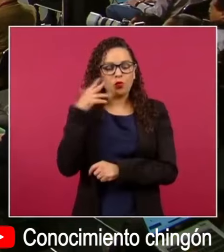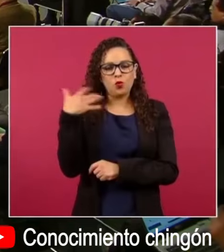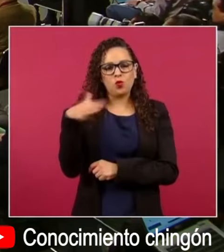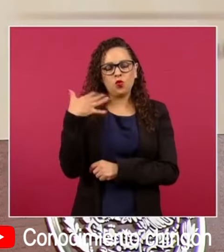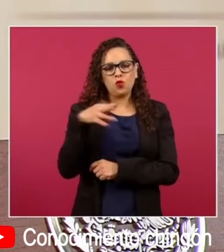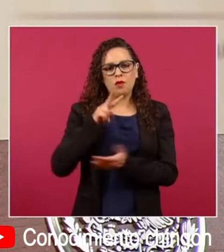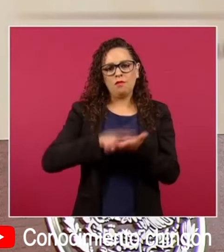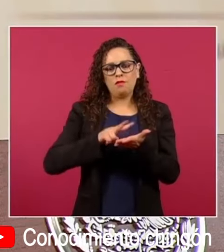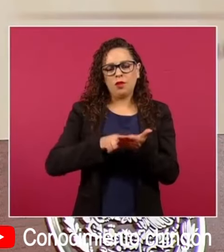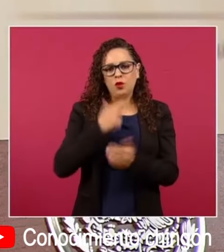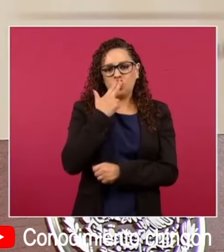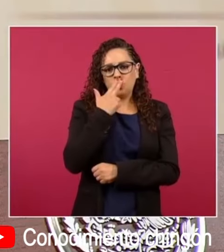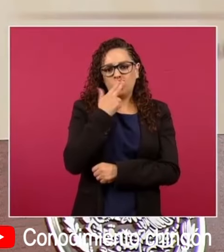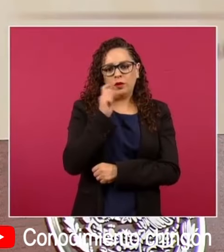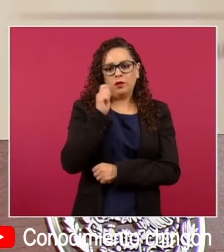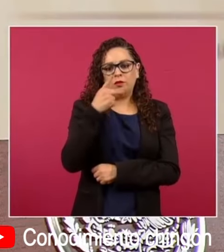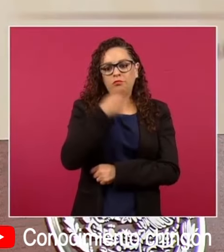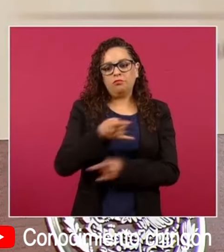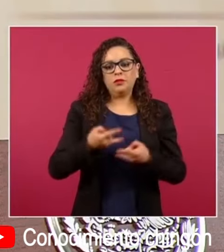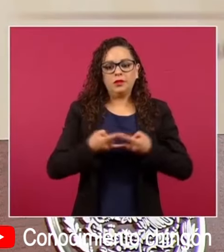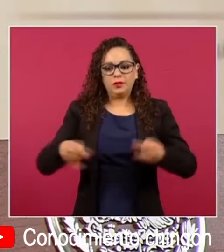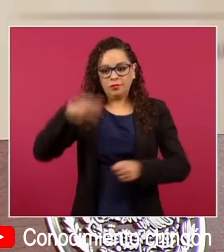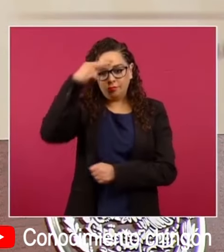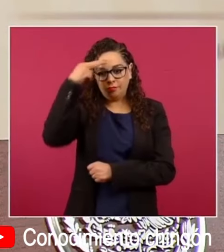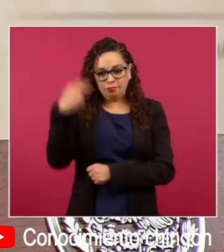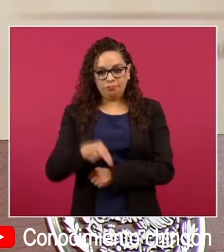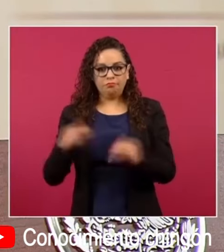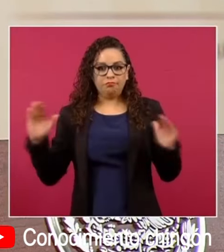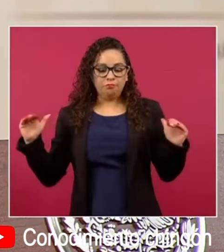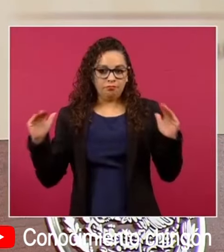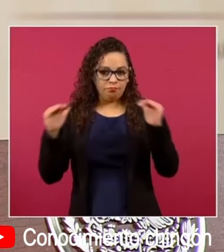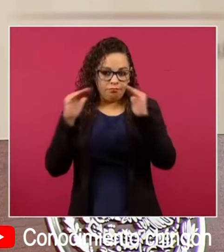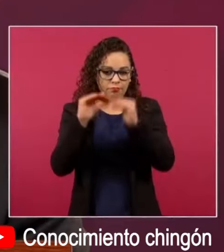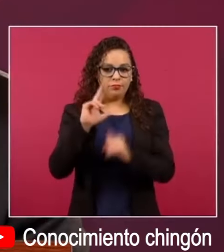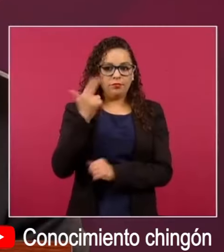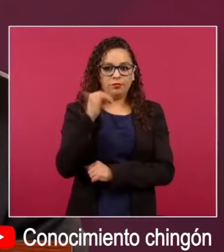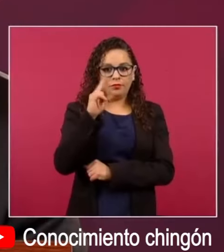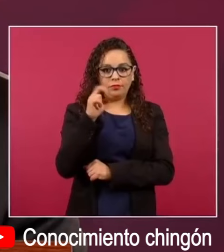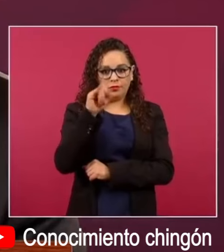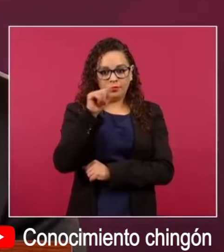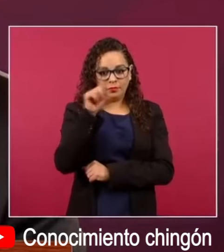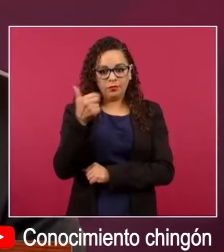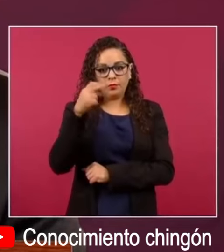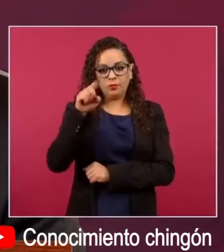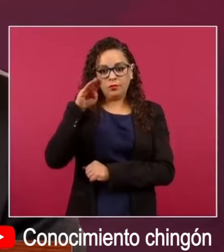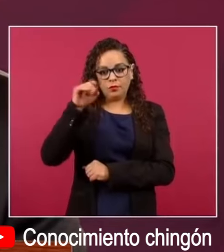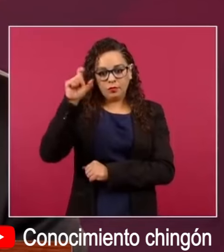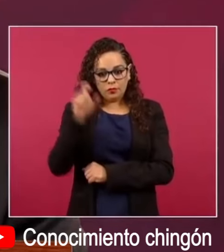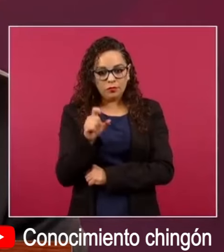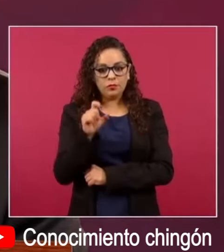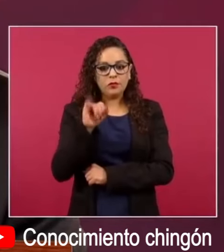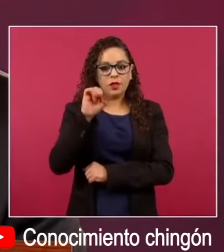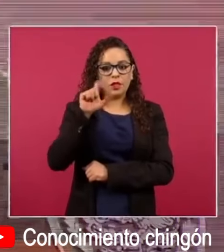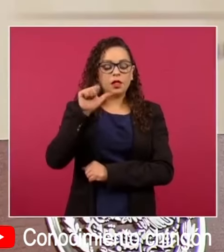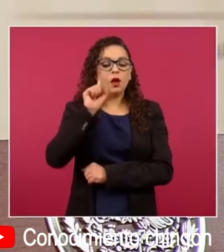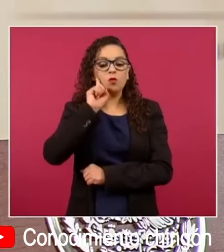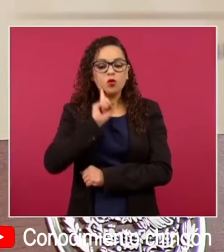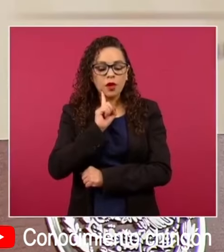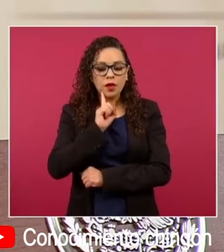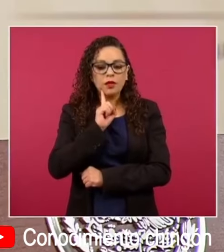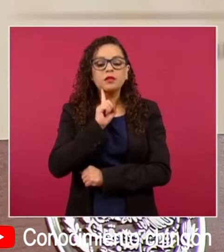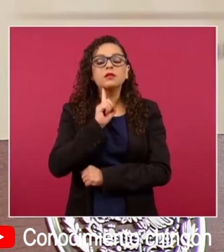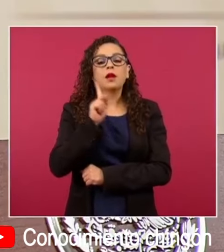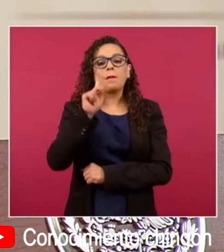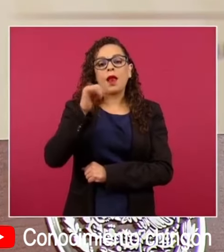riqueza arqueológica. Chichén Itzá, Holbox, Islas Mujeres, las playas de Cancún,